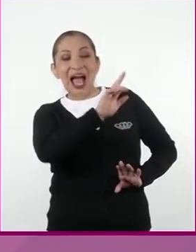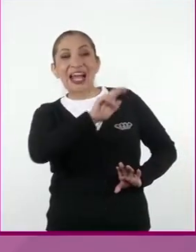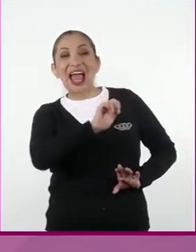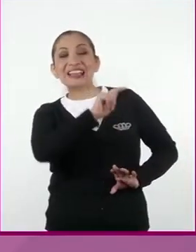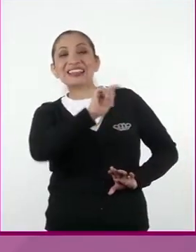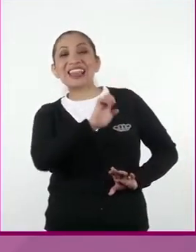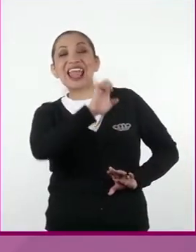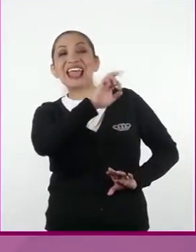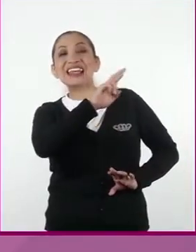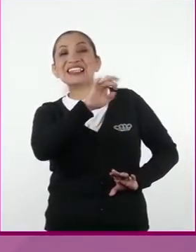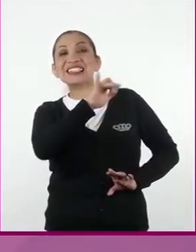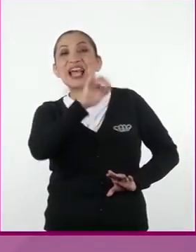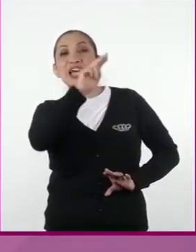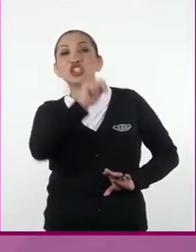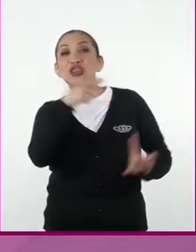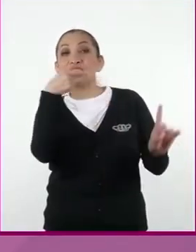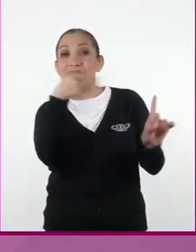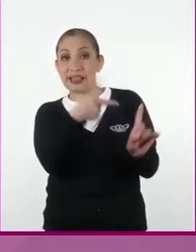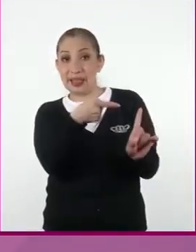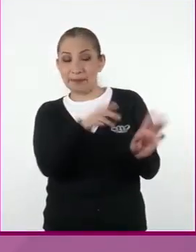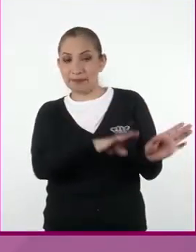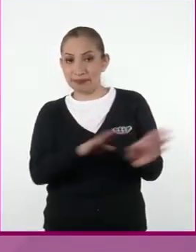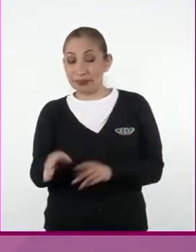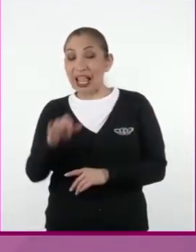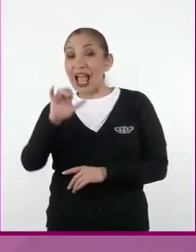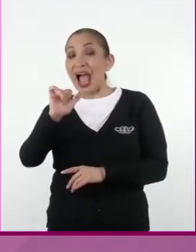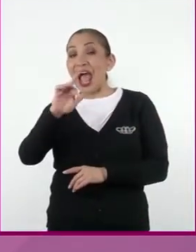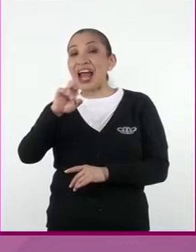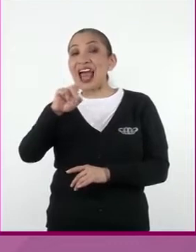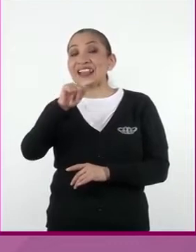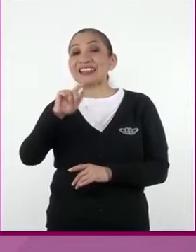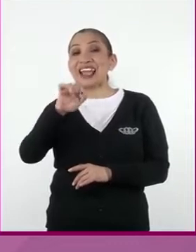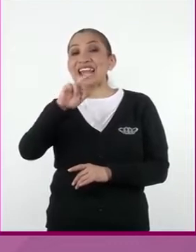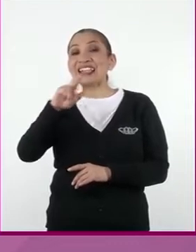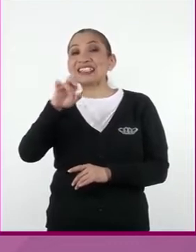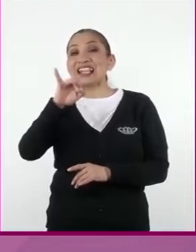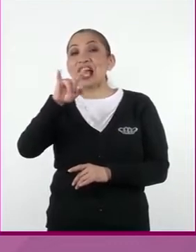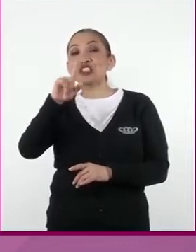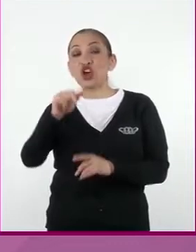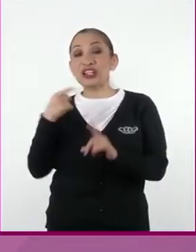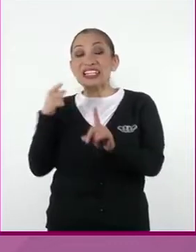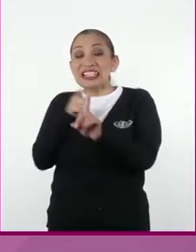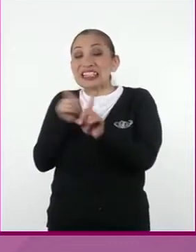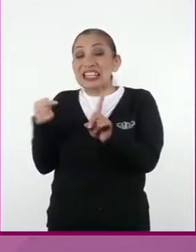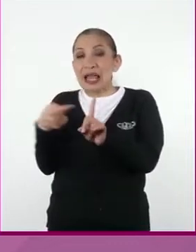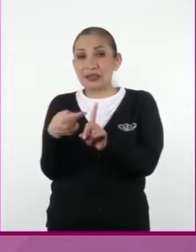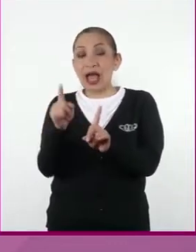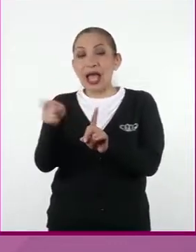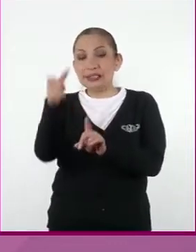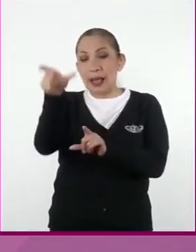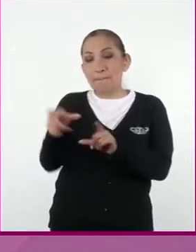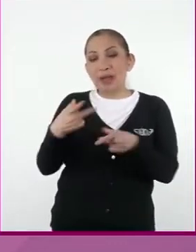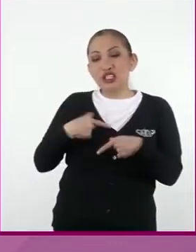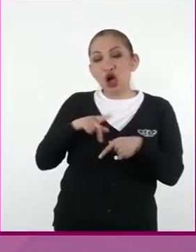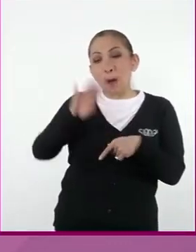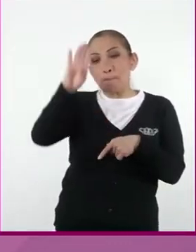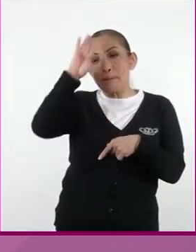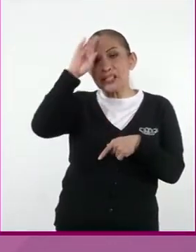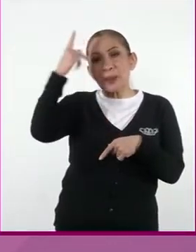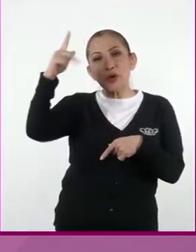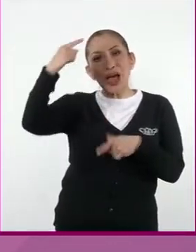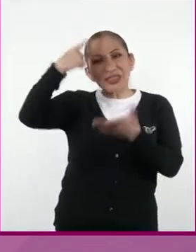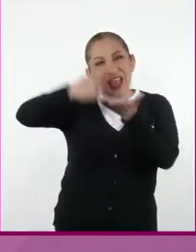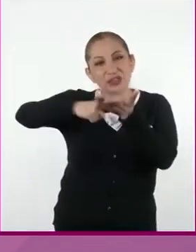directa. Ahora, la caracterización indirecta permite deducir cómo son los personajes a partir de los